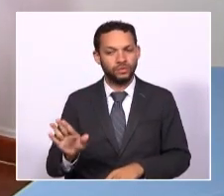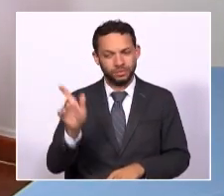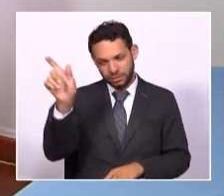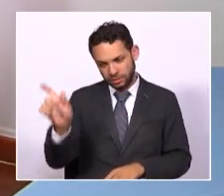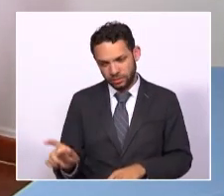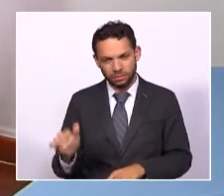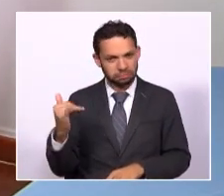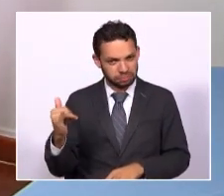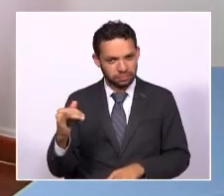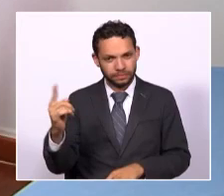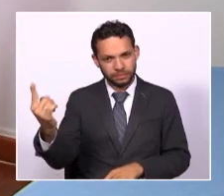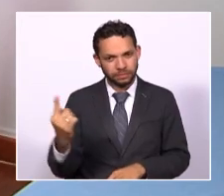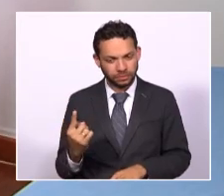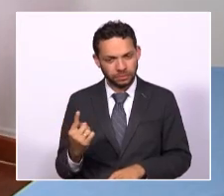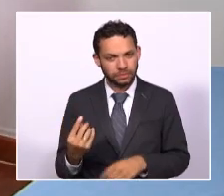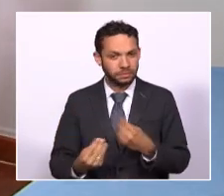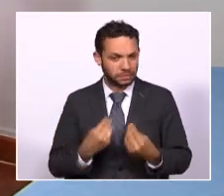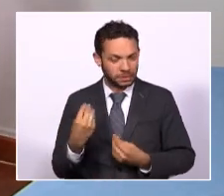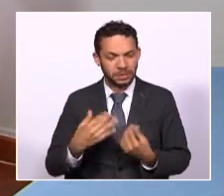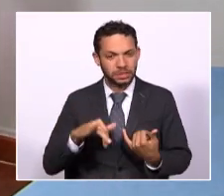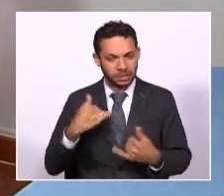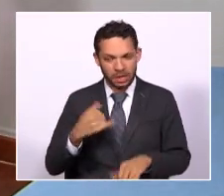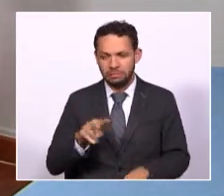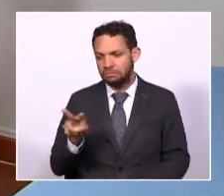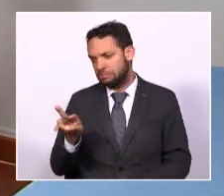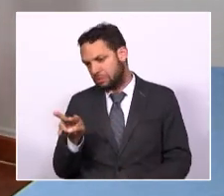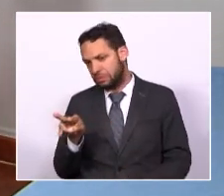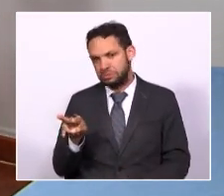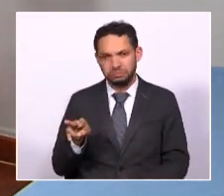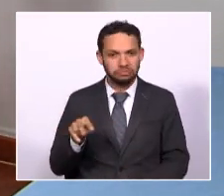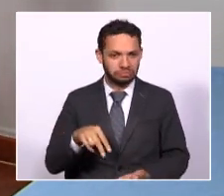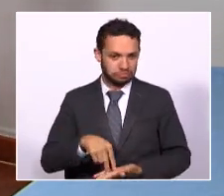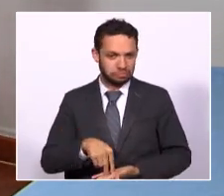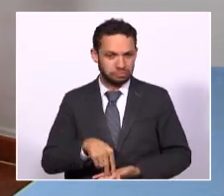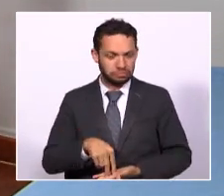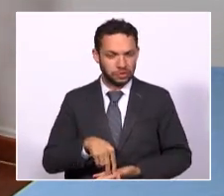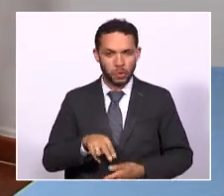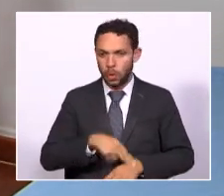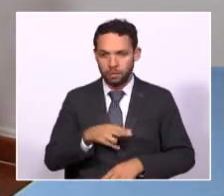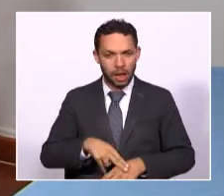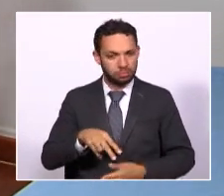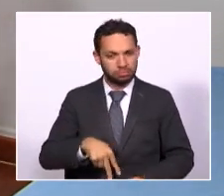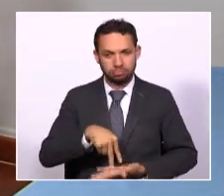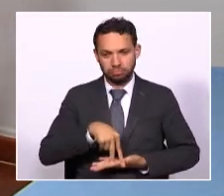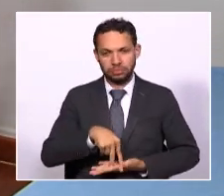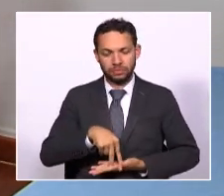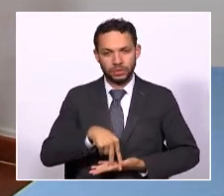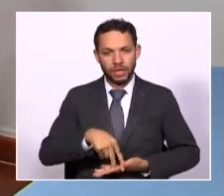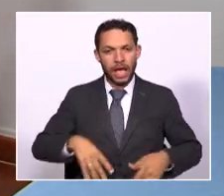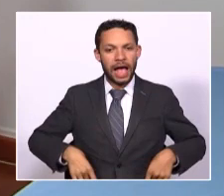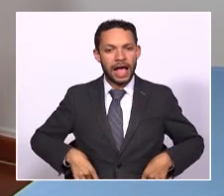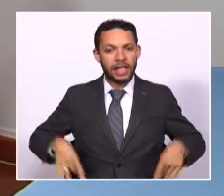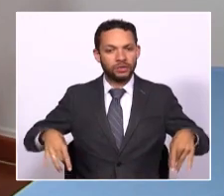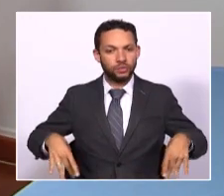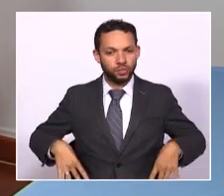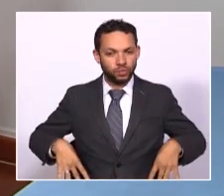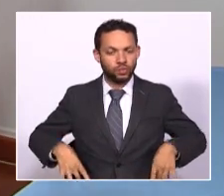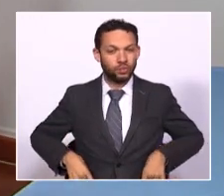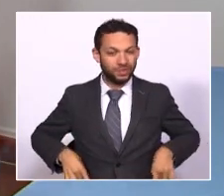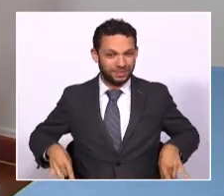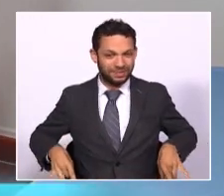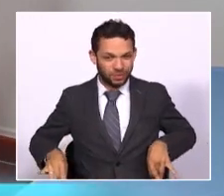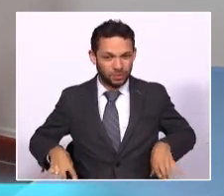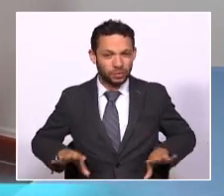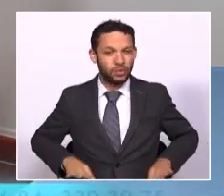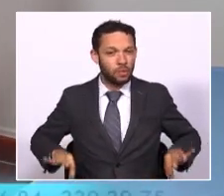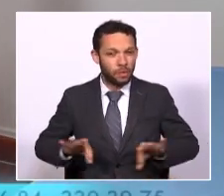que ustedes observan, está parado, está en ropa interior y vamos a